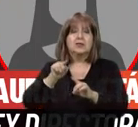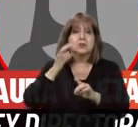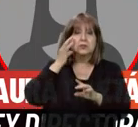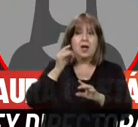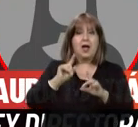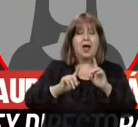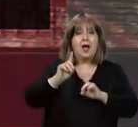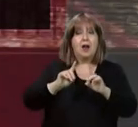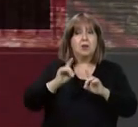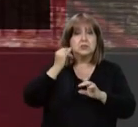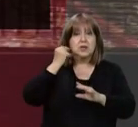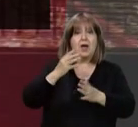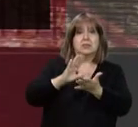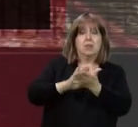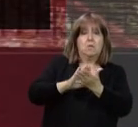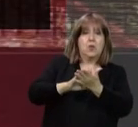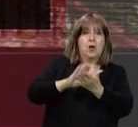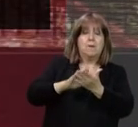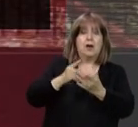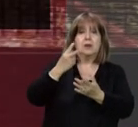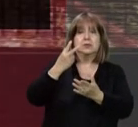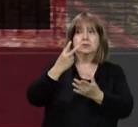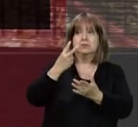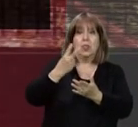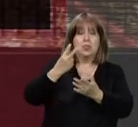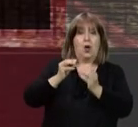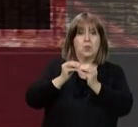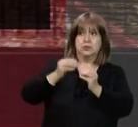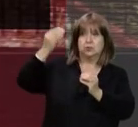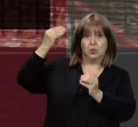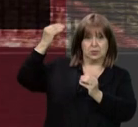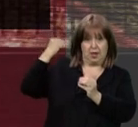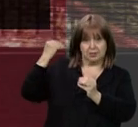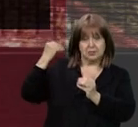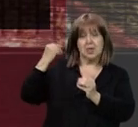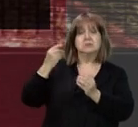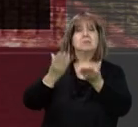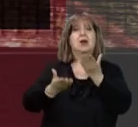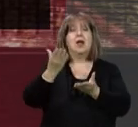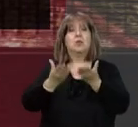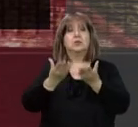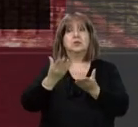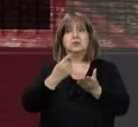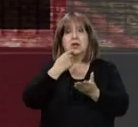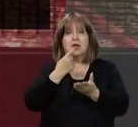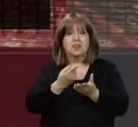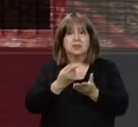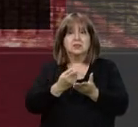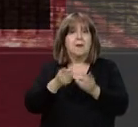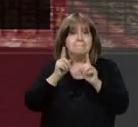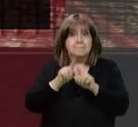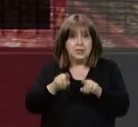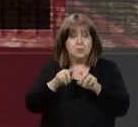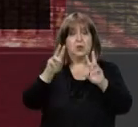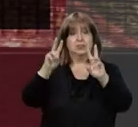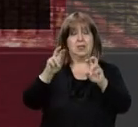menos algunos, que ya fueron comprobados en los primeros dos juicios. Exactamente. O sea, para la justicia hay cosas de las que se ventilan acá que ocurrieron,